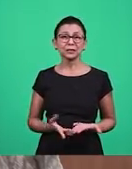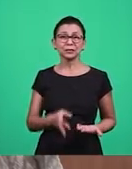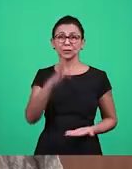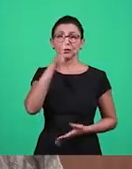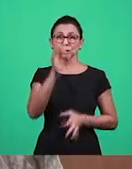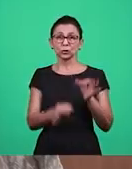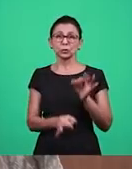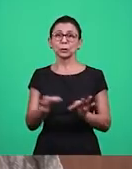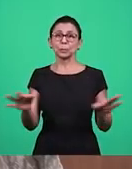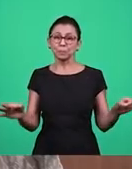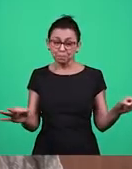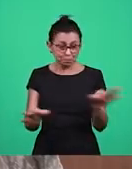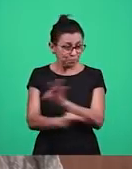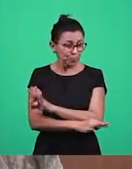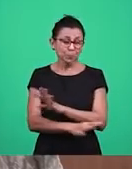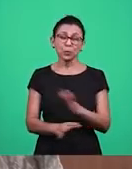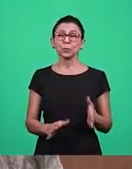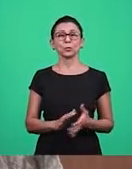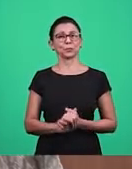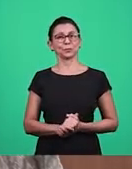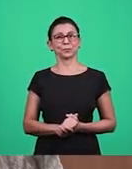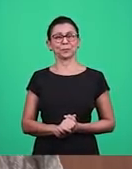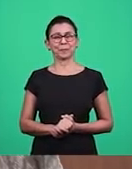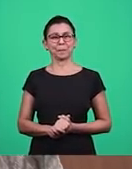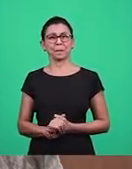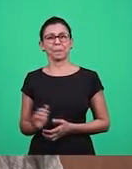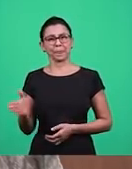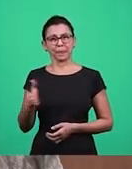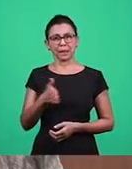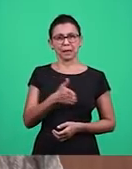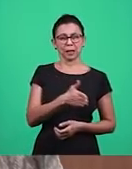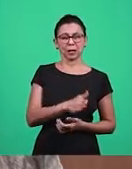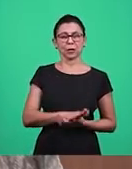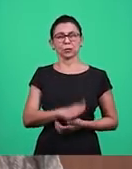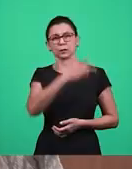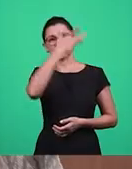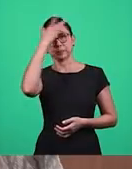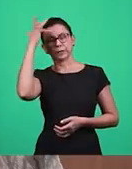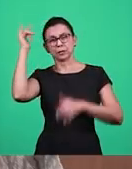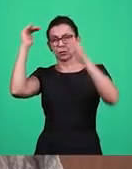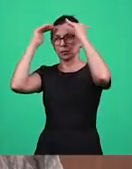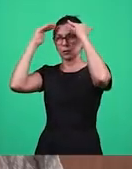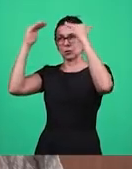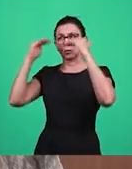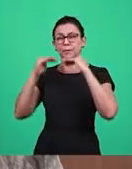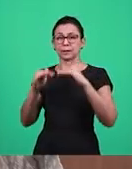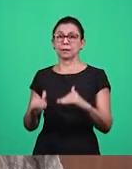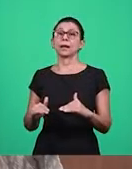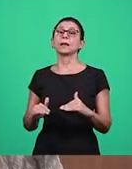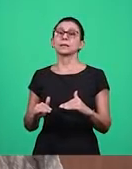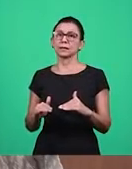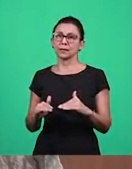había dado. La muerte fue inaugurada cuando el hombre desobedece, cuando el hombre no atiende la voz